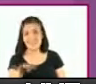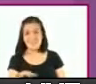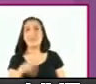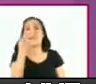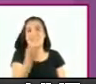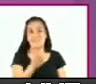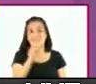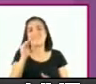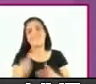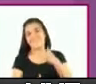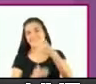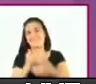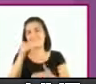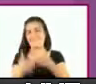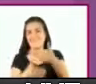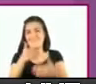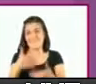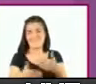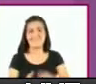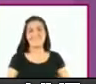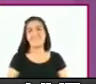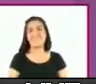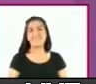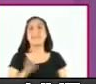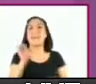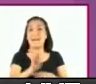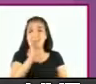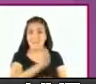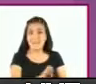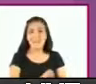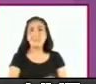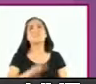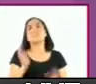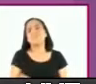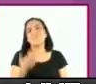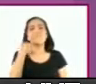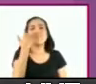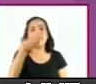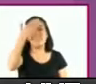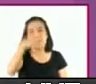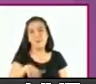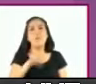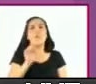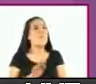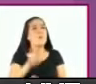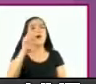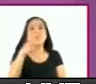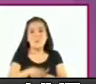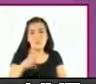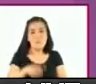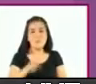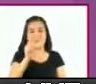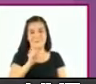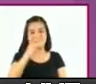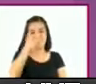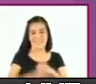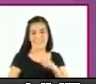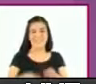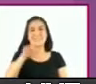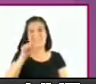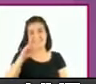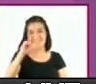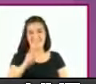así sucesivamente. Entonces, si queremos saber qué número está en el término 79